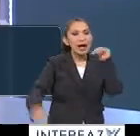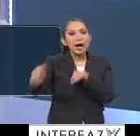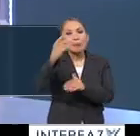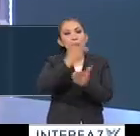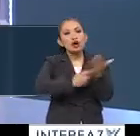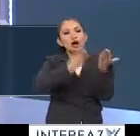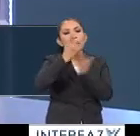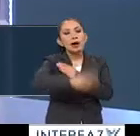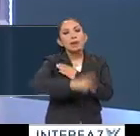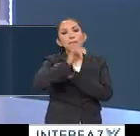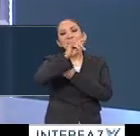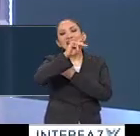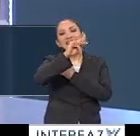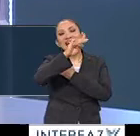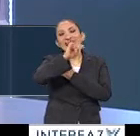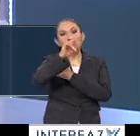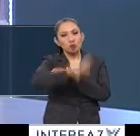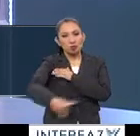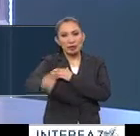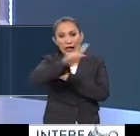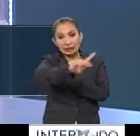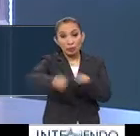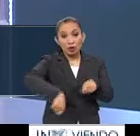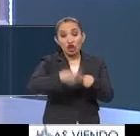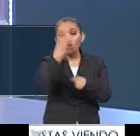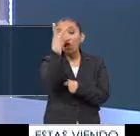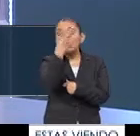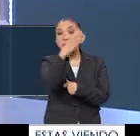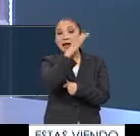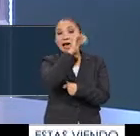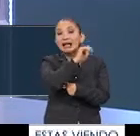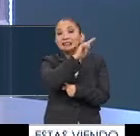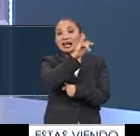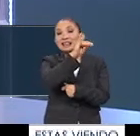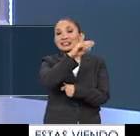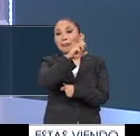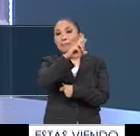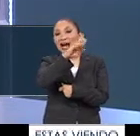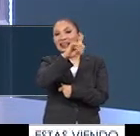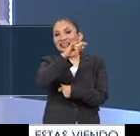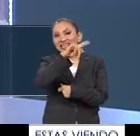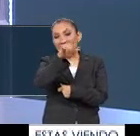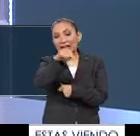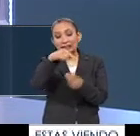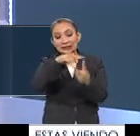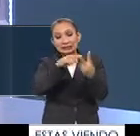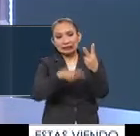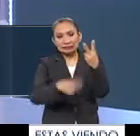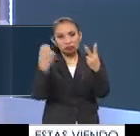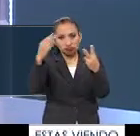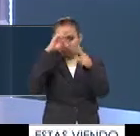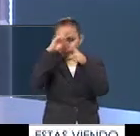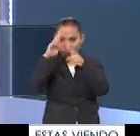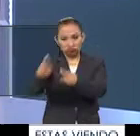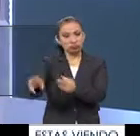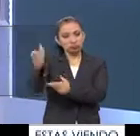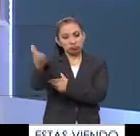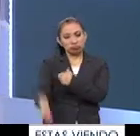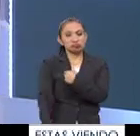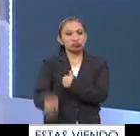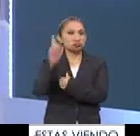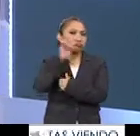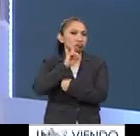y Género, estamos ofreciendo dos becas Alicia Martínez. Llevan este nombre en honor a una